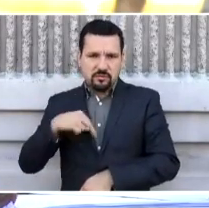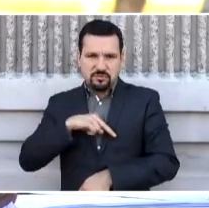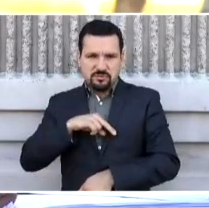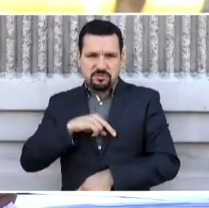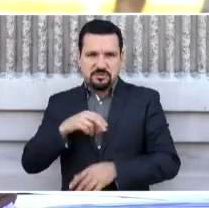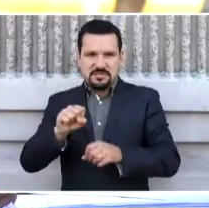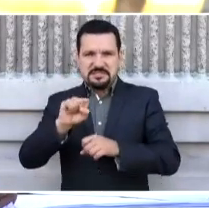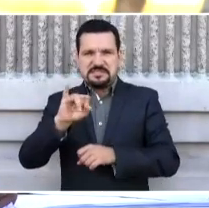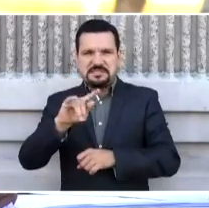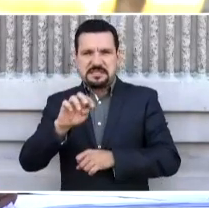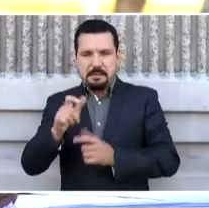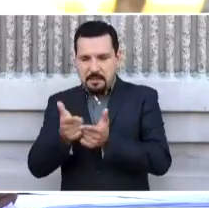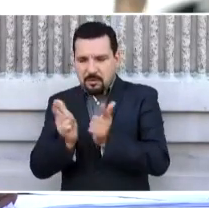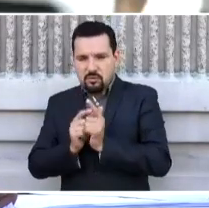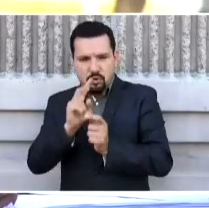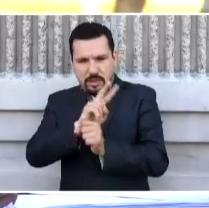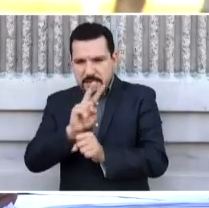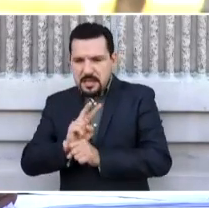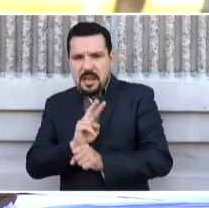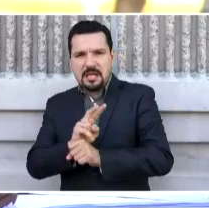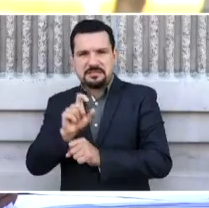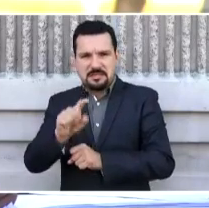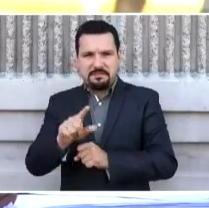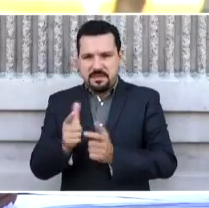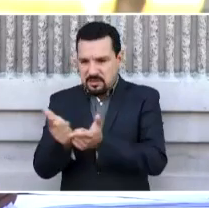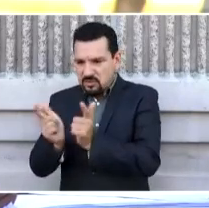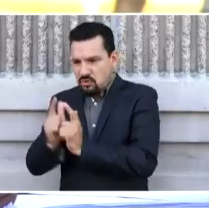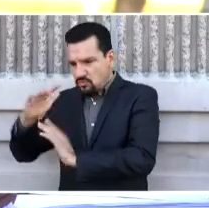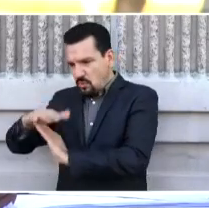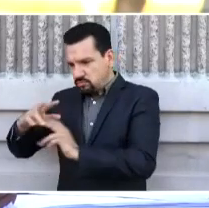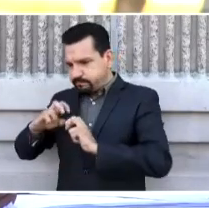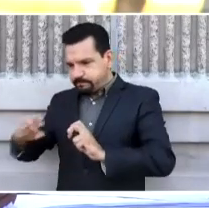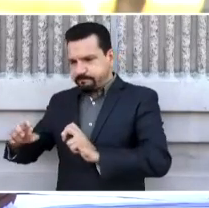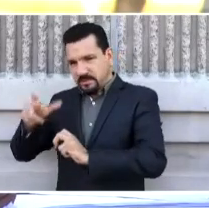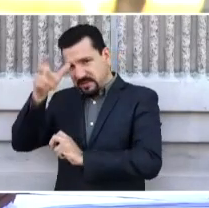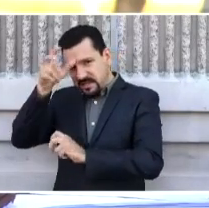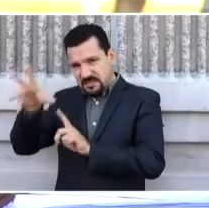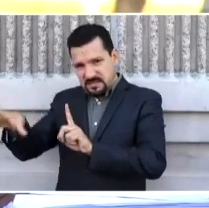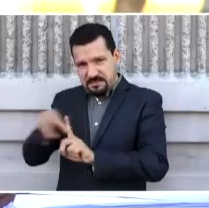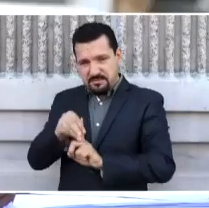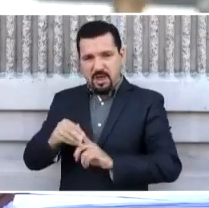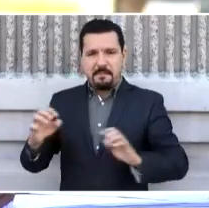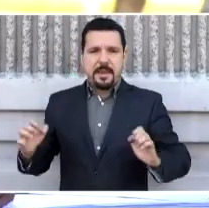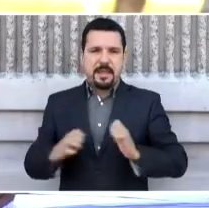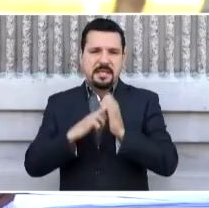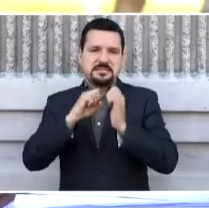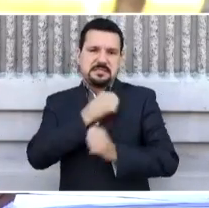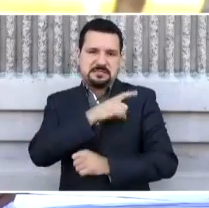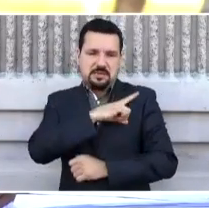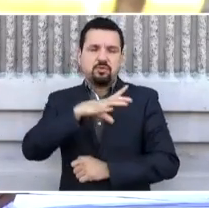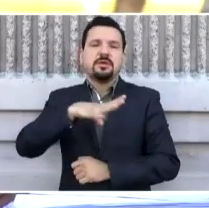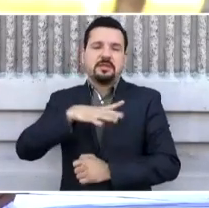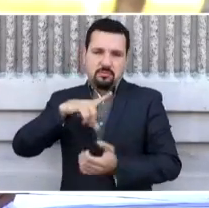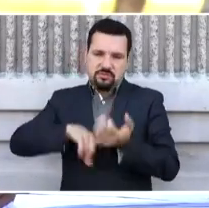de vigilancia, a través de nuestra unidad de inteligencia epidemiológica y emergencias en salud que tenemos.